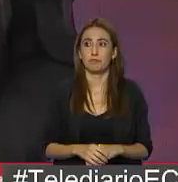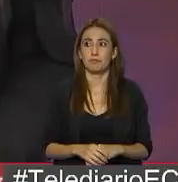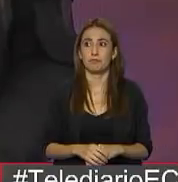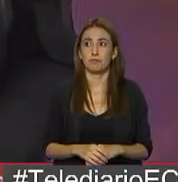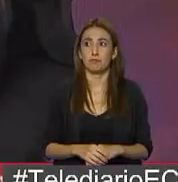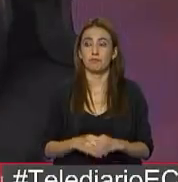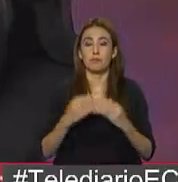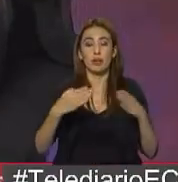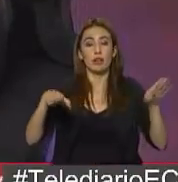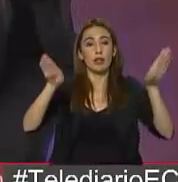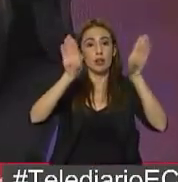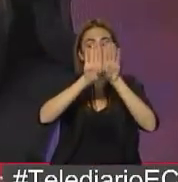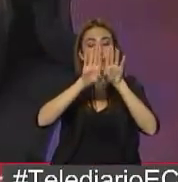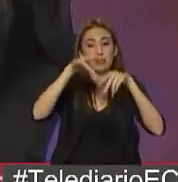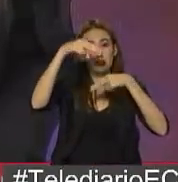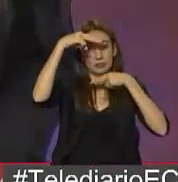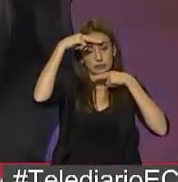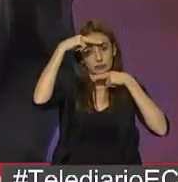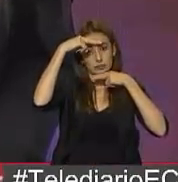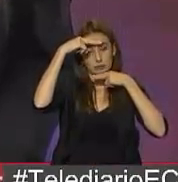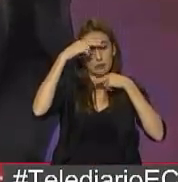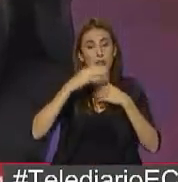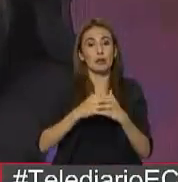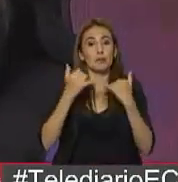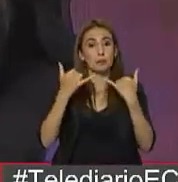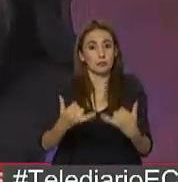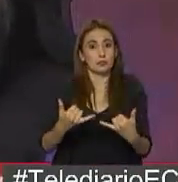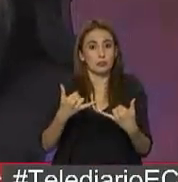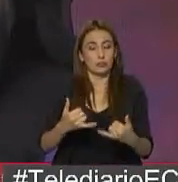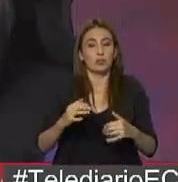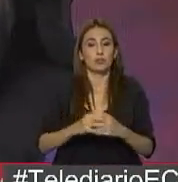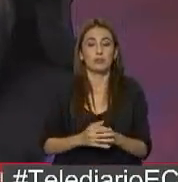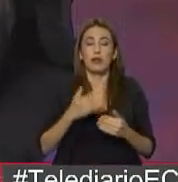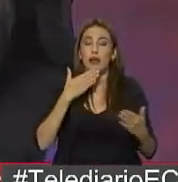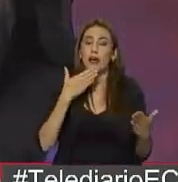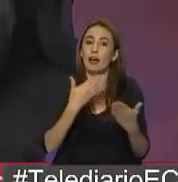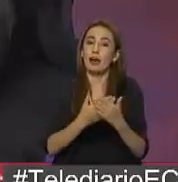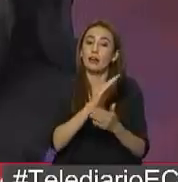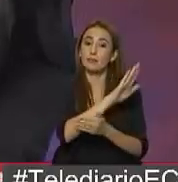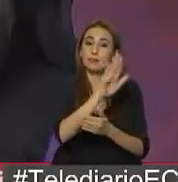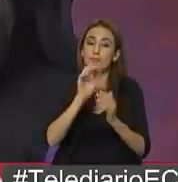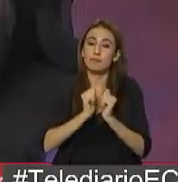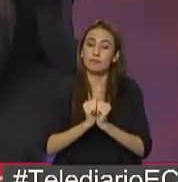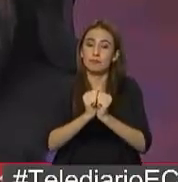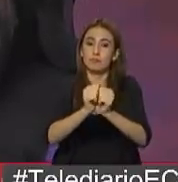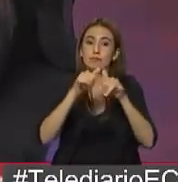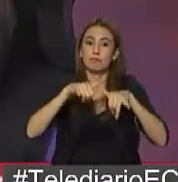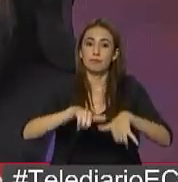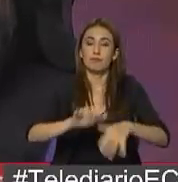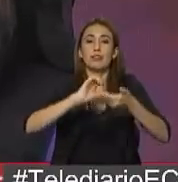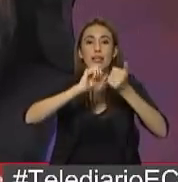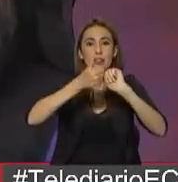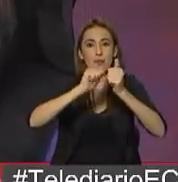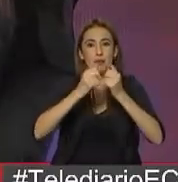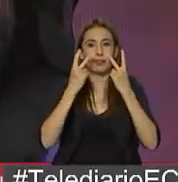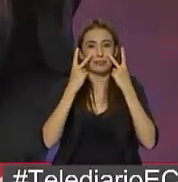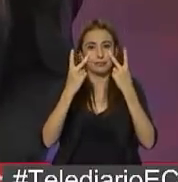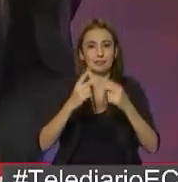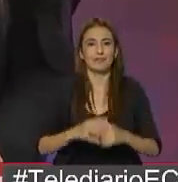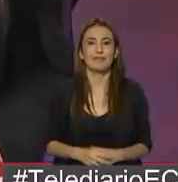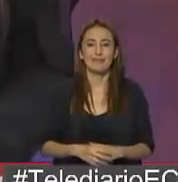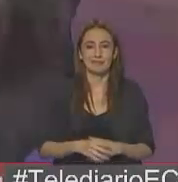Y con esta información nosotros finalizamos este espacio de noticias. Gracias por acompañarnos. A continuación, se viene Fanático.